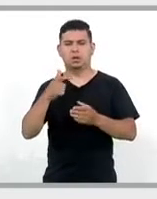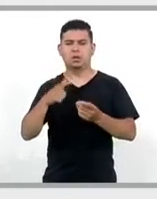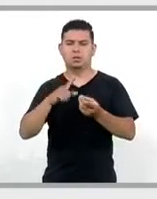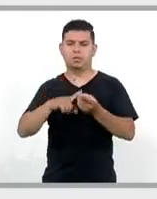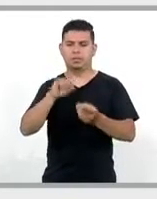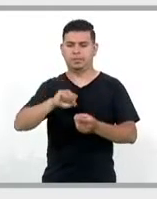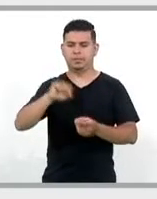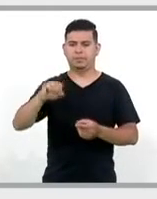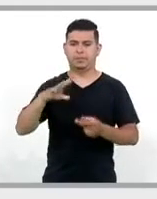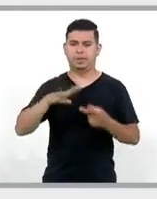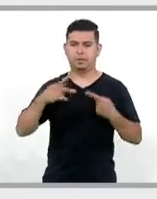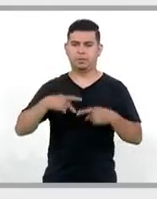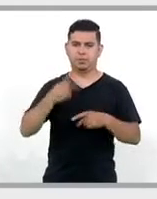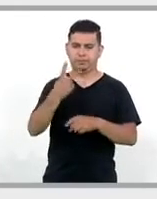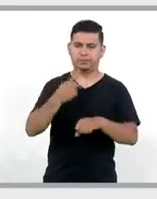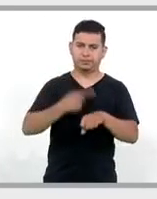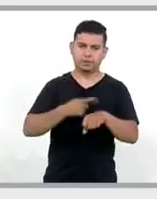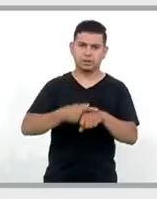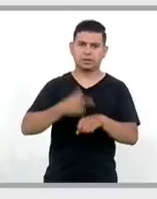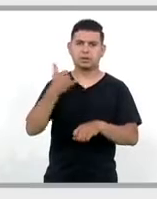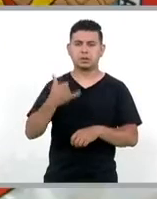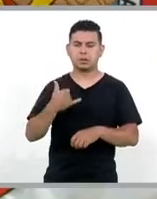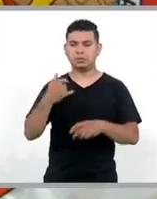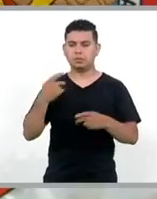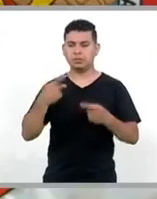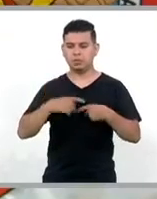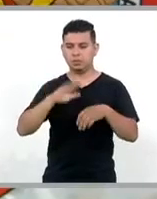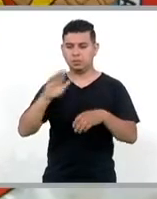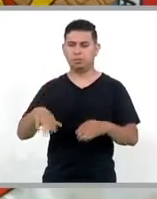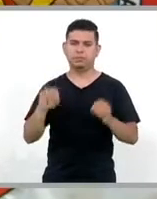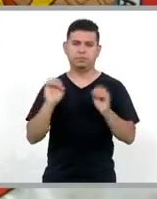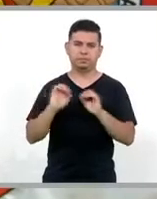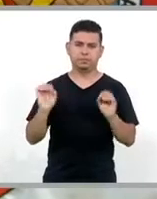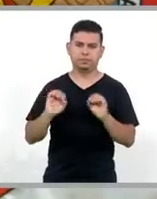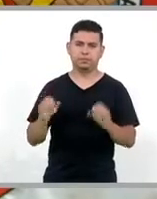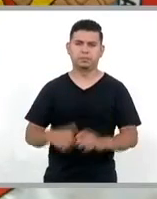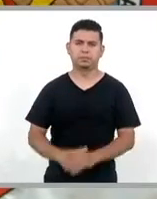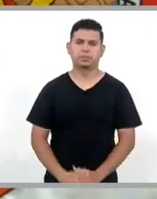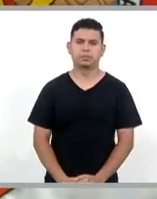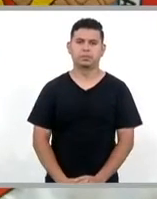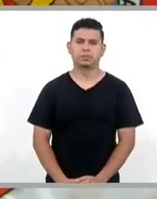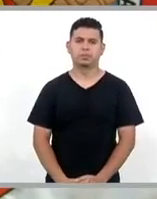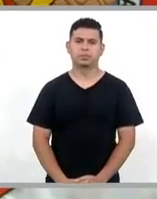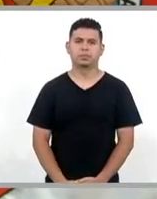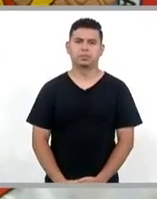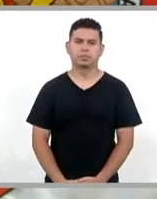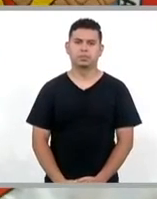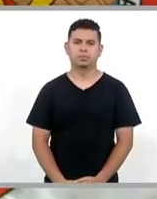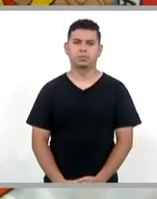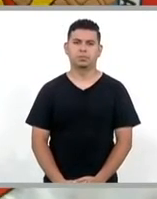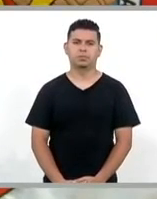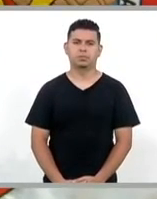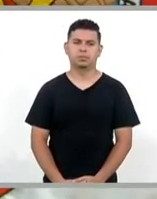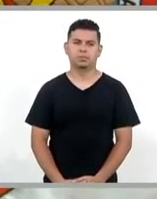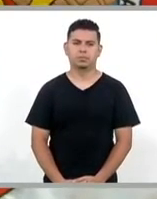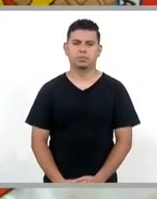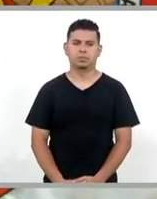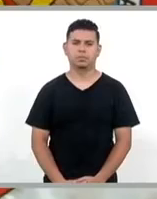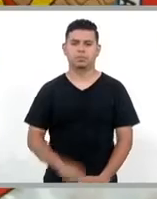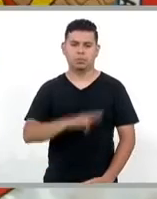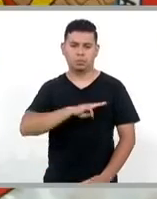sierra tenemos dos confirmados y 0 defunciones en cuanto a los positivos por